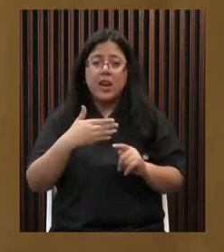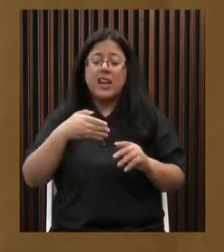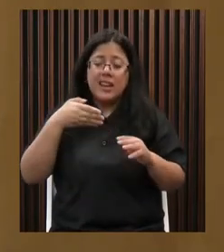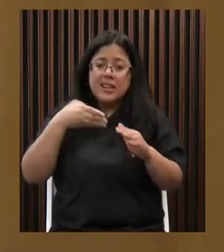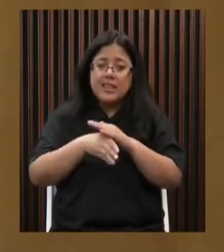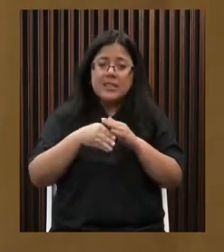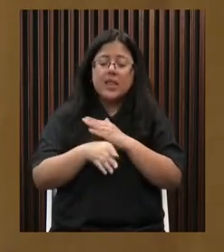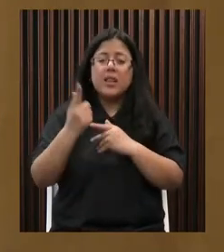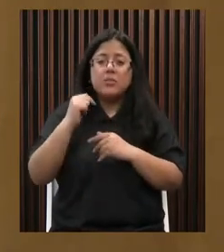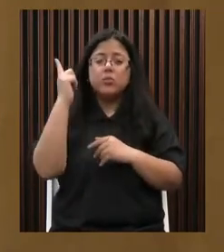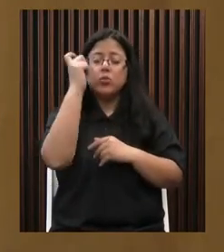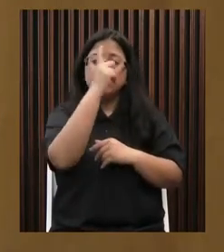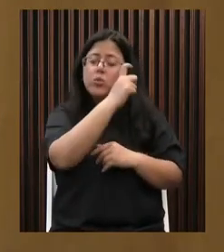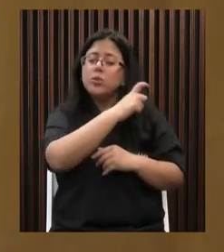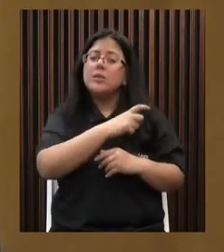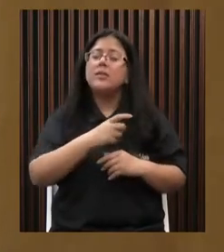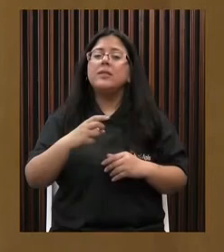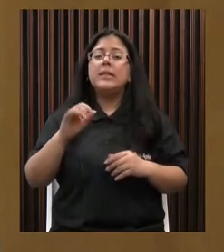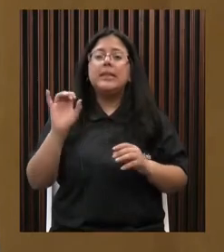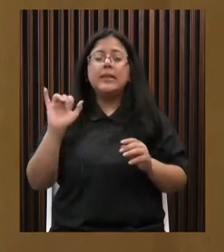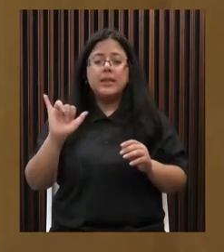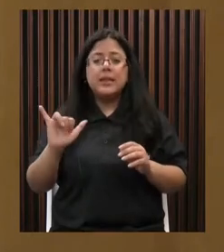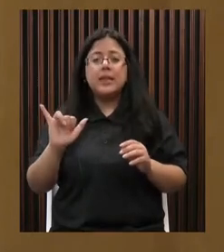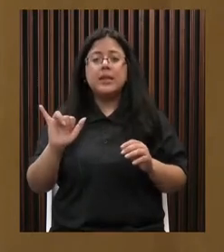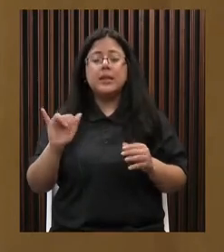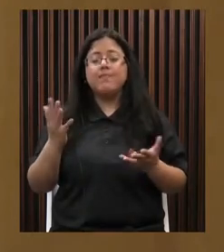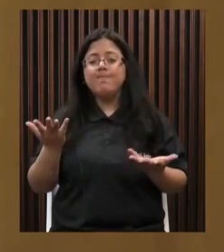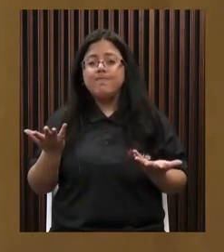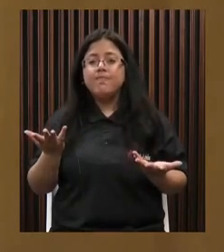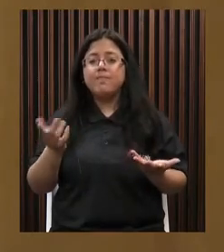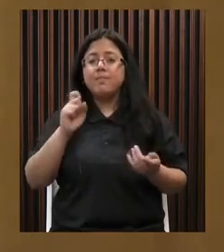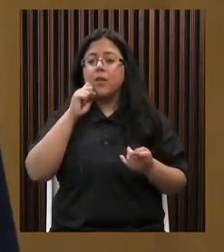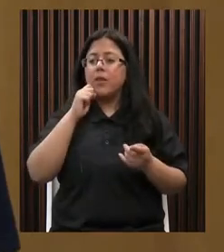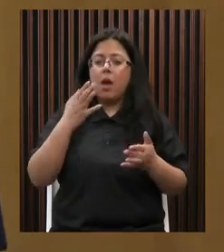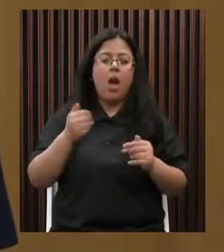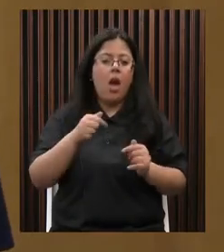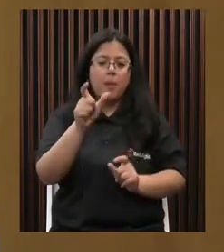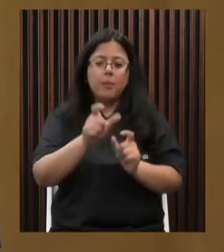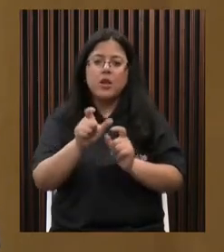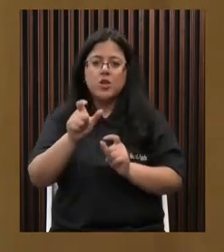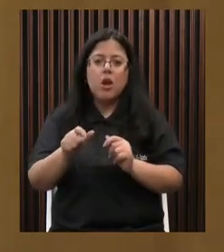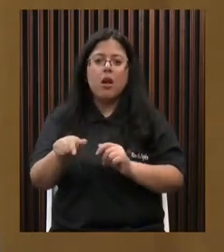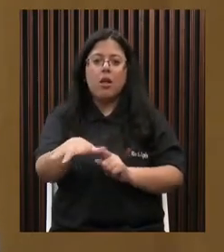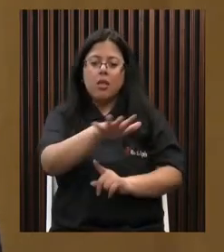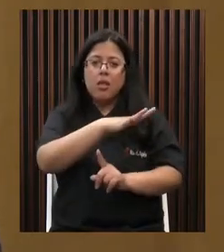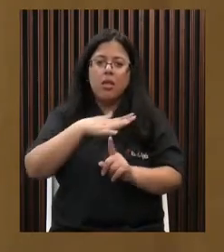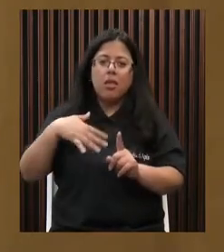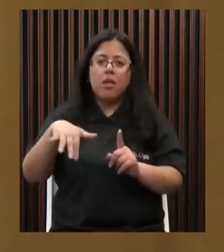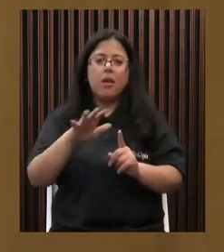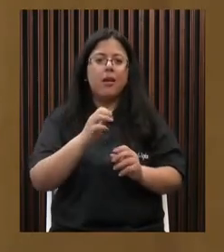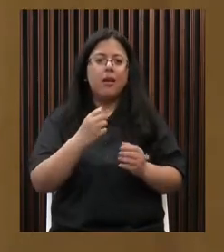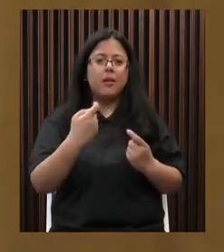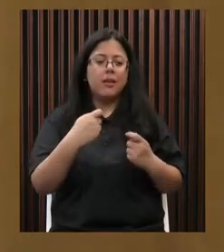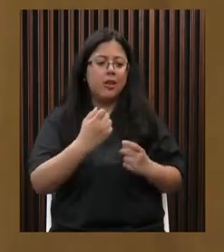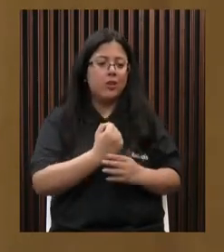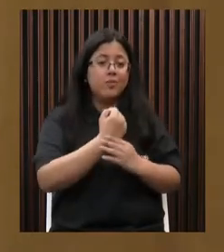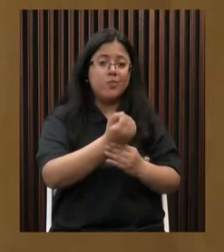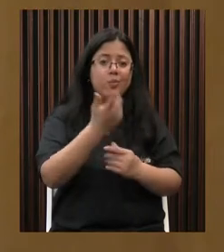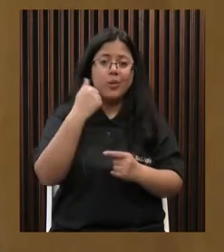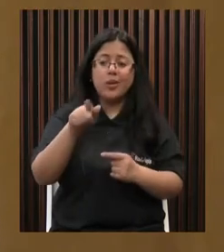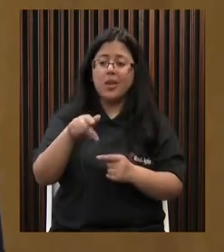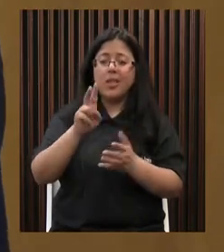mucho, y probablemente va a recibir toda la atención del mundo reflejada en que hay ahí una falta de